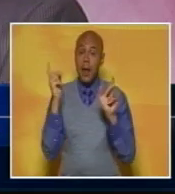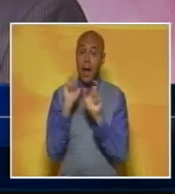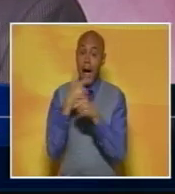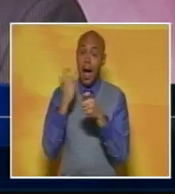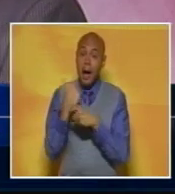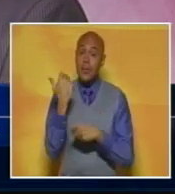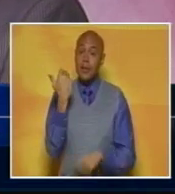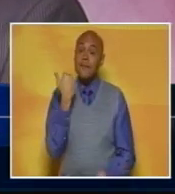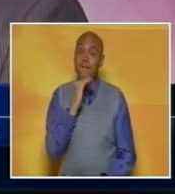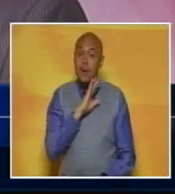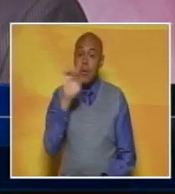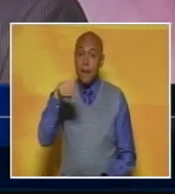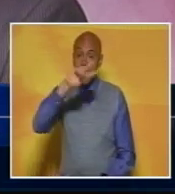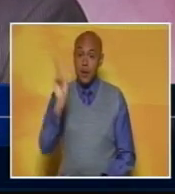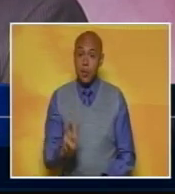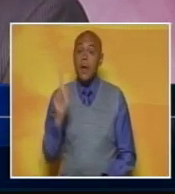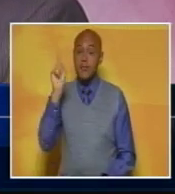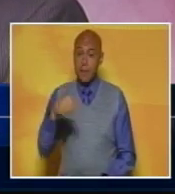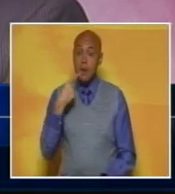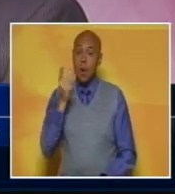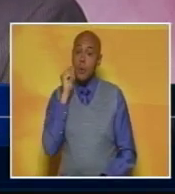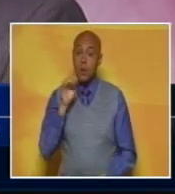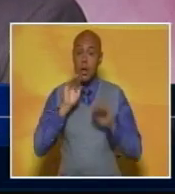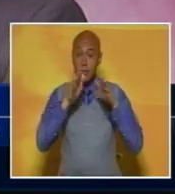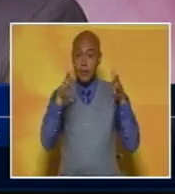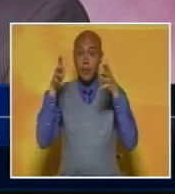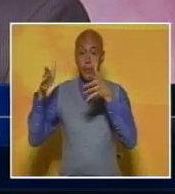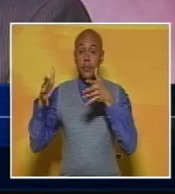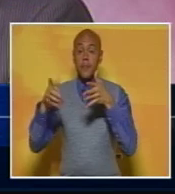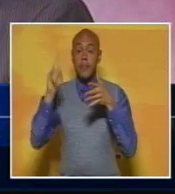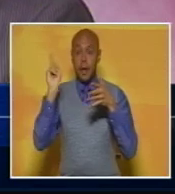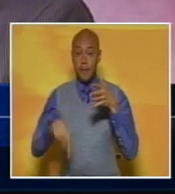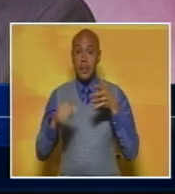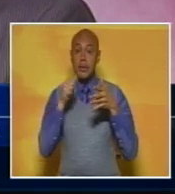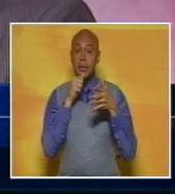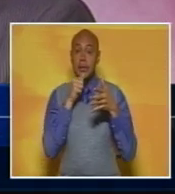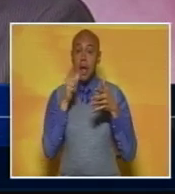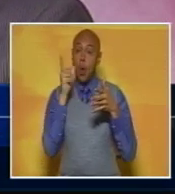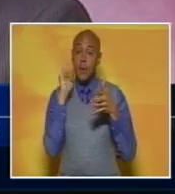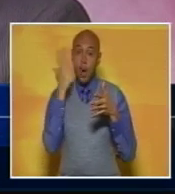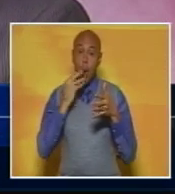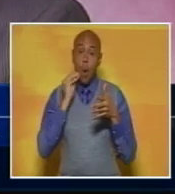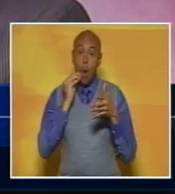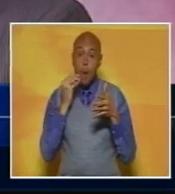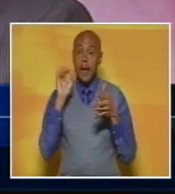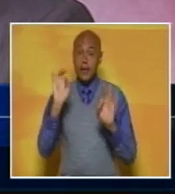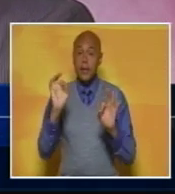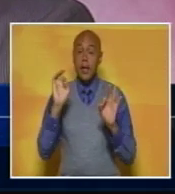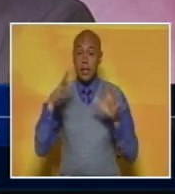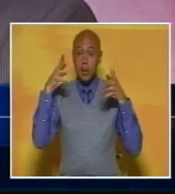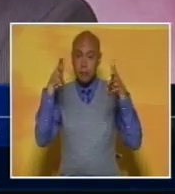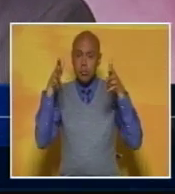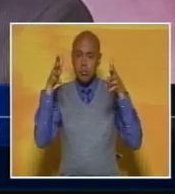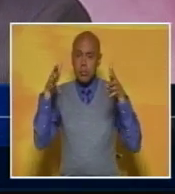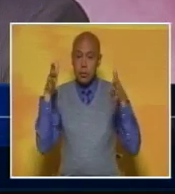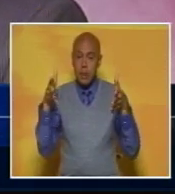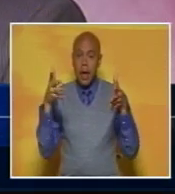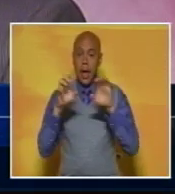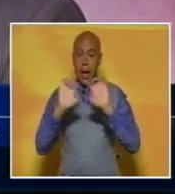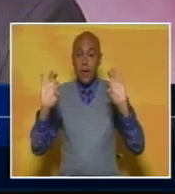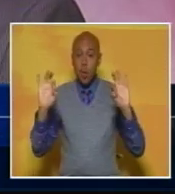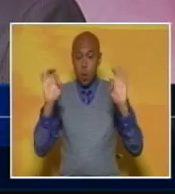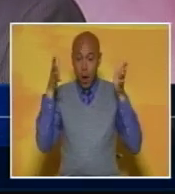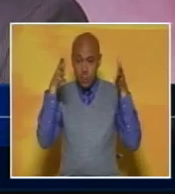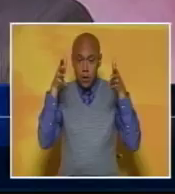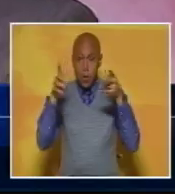motivar fundamentalmente a todo el mundo, pero fundamentalmente a la población joven a través de campañas educativas y de